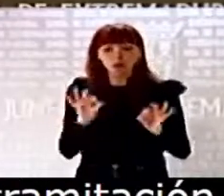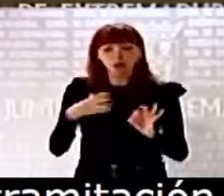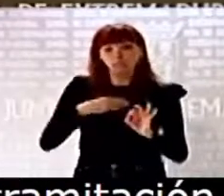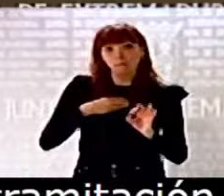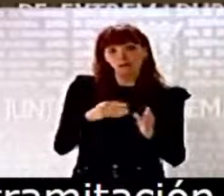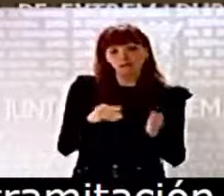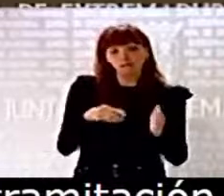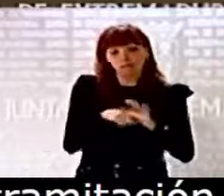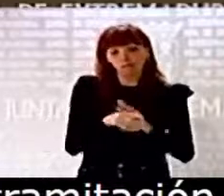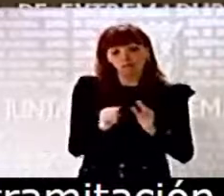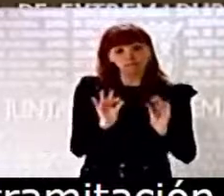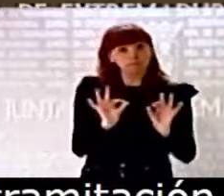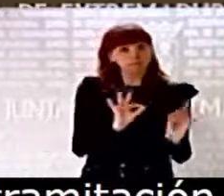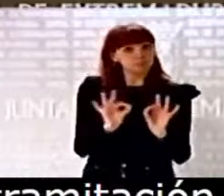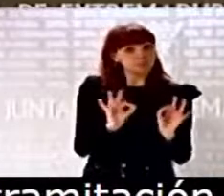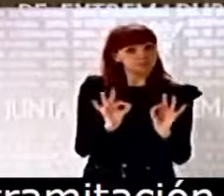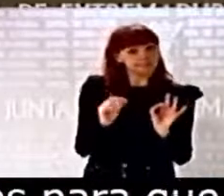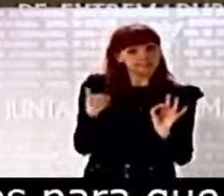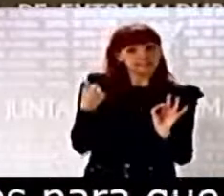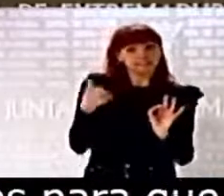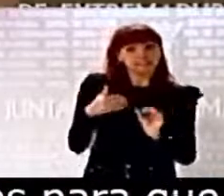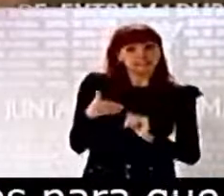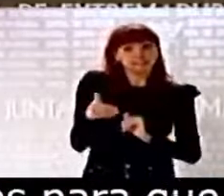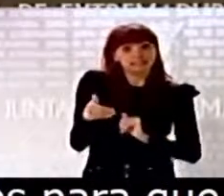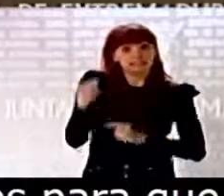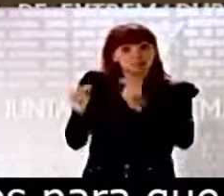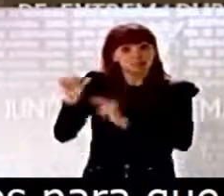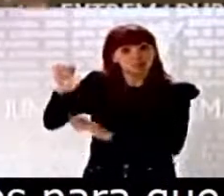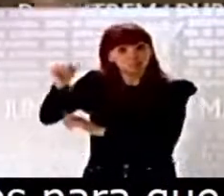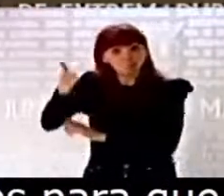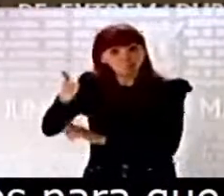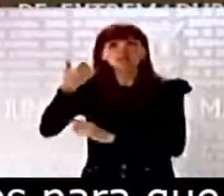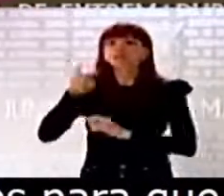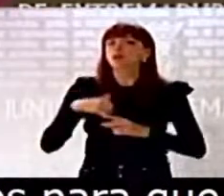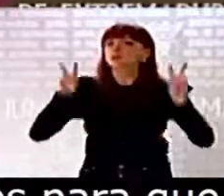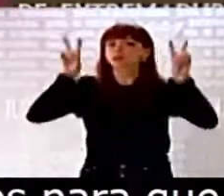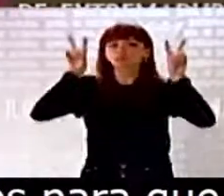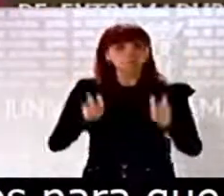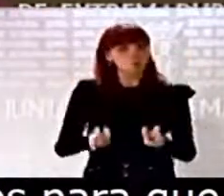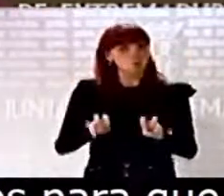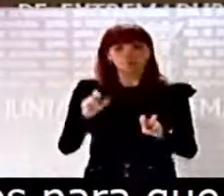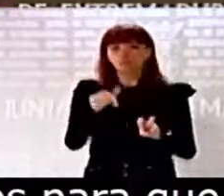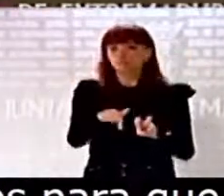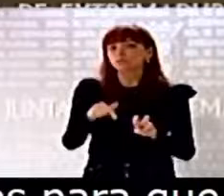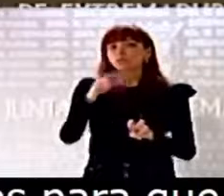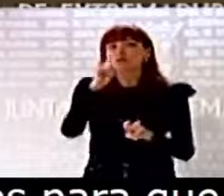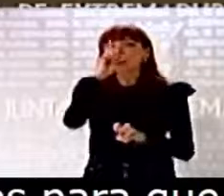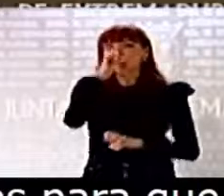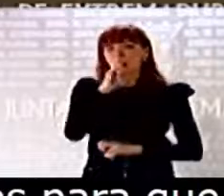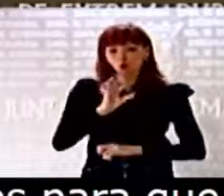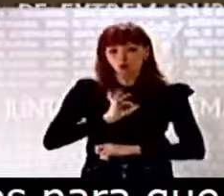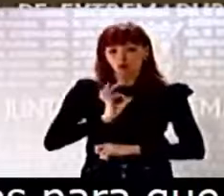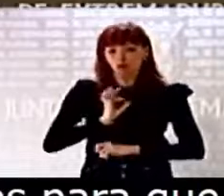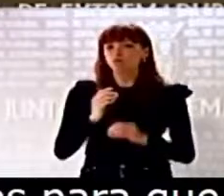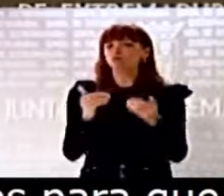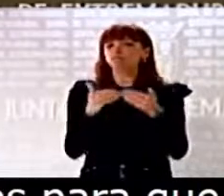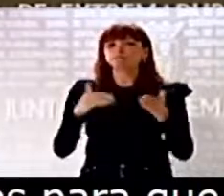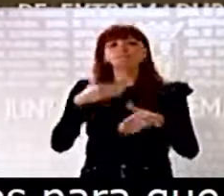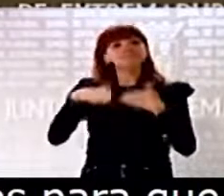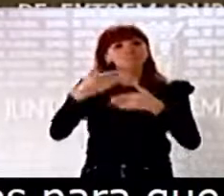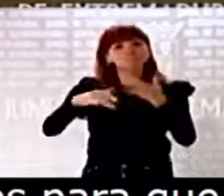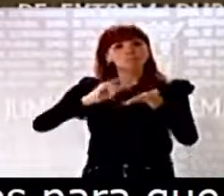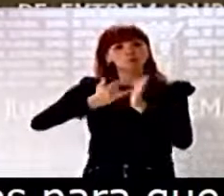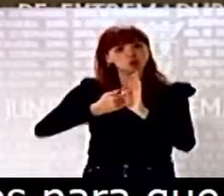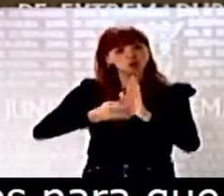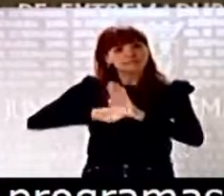papeles para que, una vez abierto el presupuesto, podamos garantizar desde inicio de año que los programas tengan una continuidad y, por